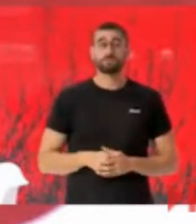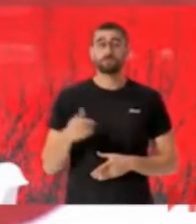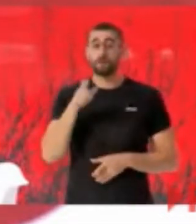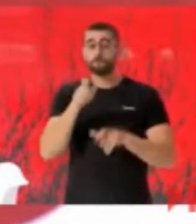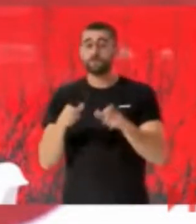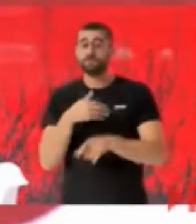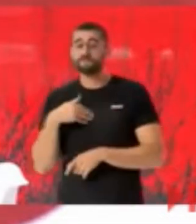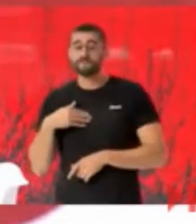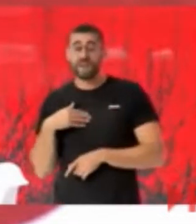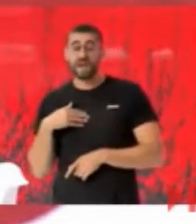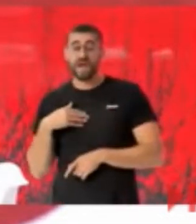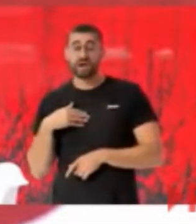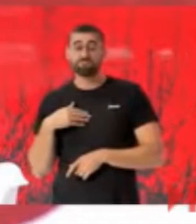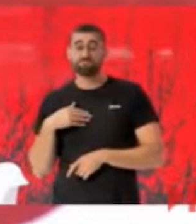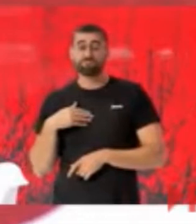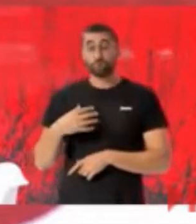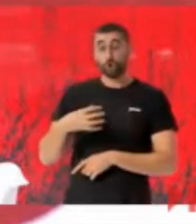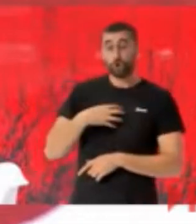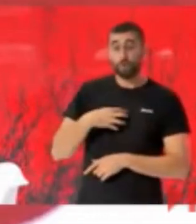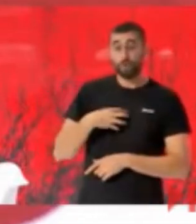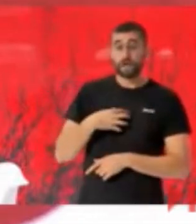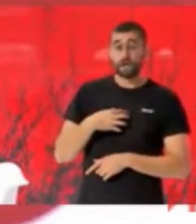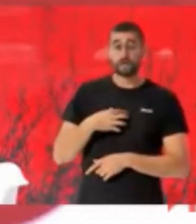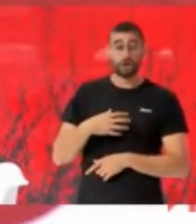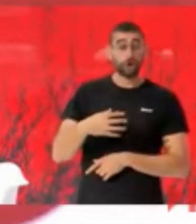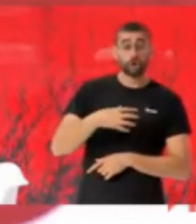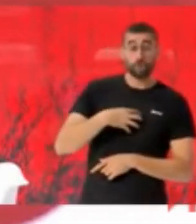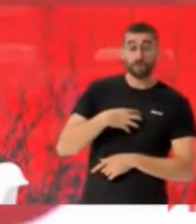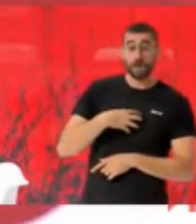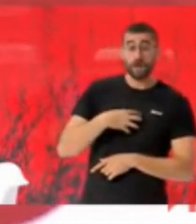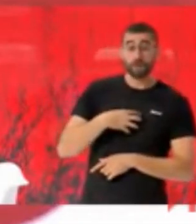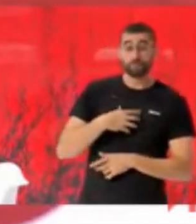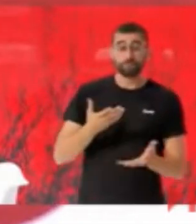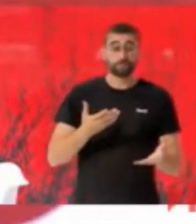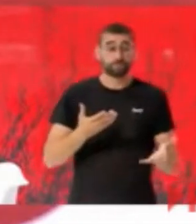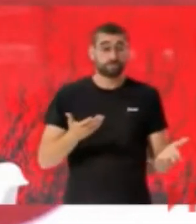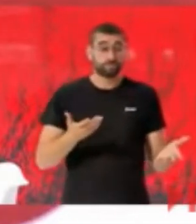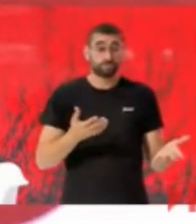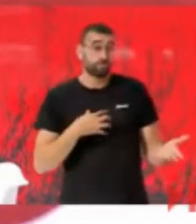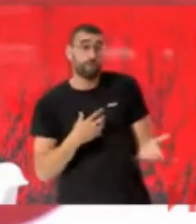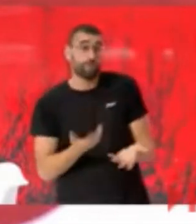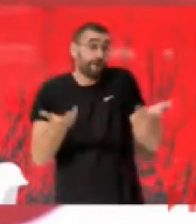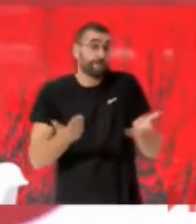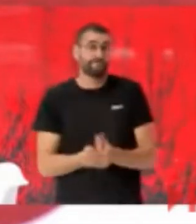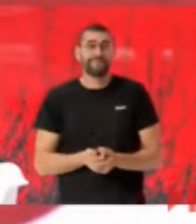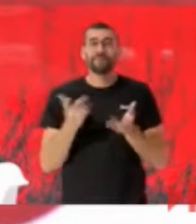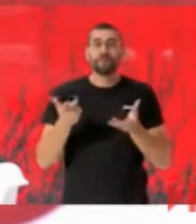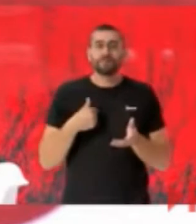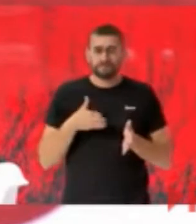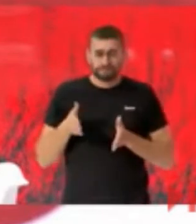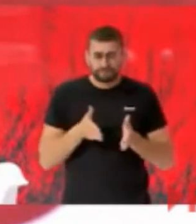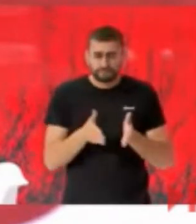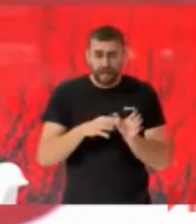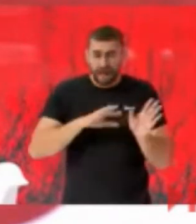ser y los que no querían ser, pues tampoco. Así es que ahí fueron por el camino del medio y